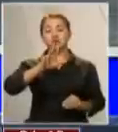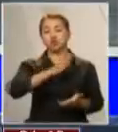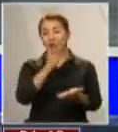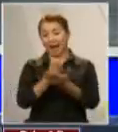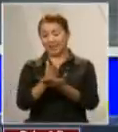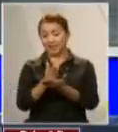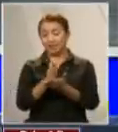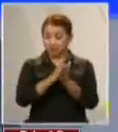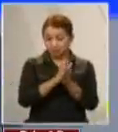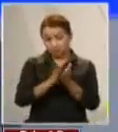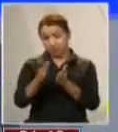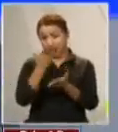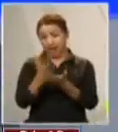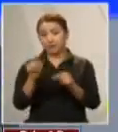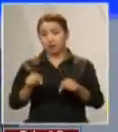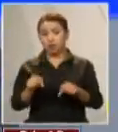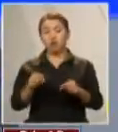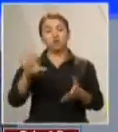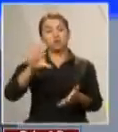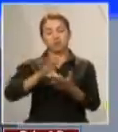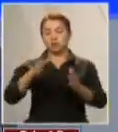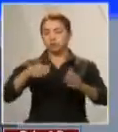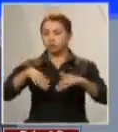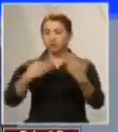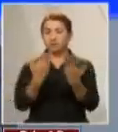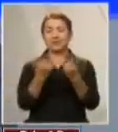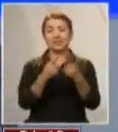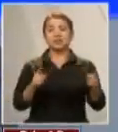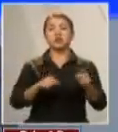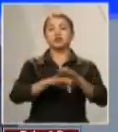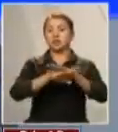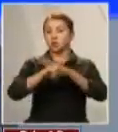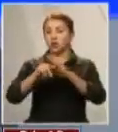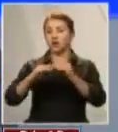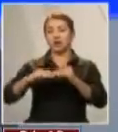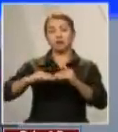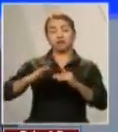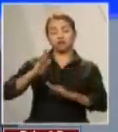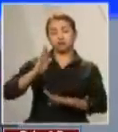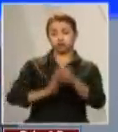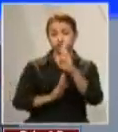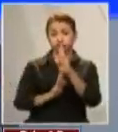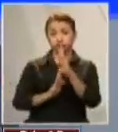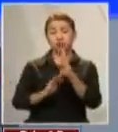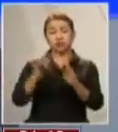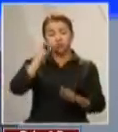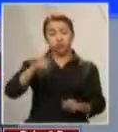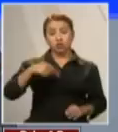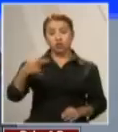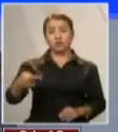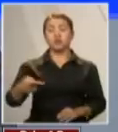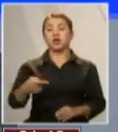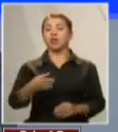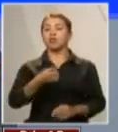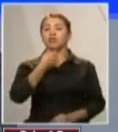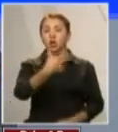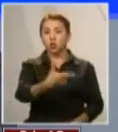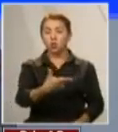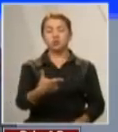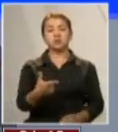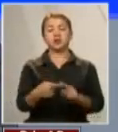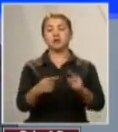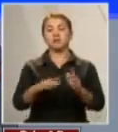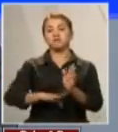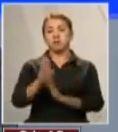98 a la fecha, con un país totalmente distinto, con una delincuencia en alza constante, las tasas de denuncia, hoy día